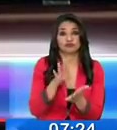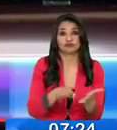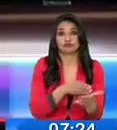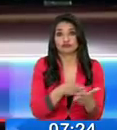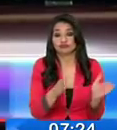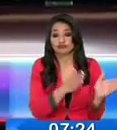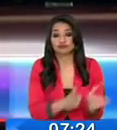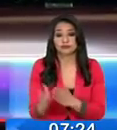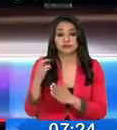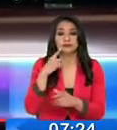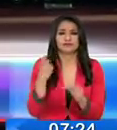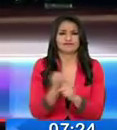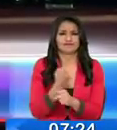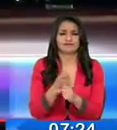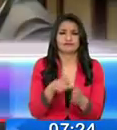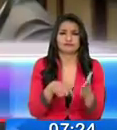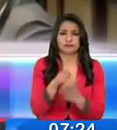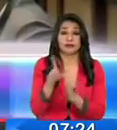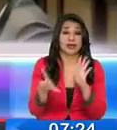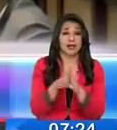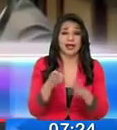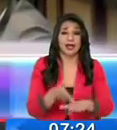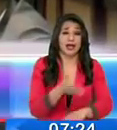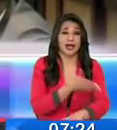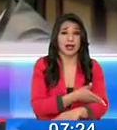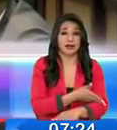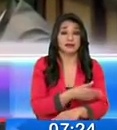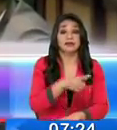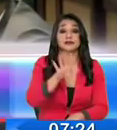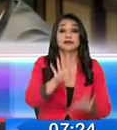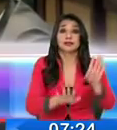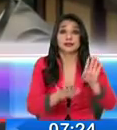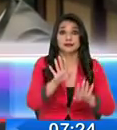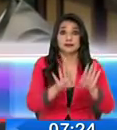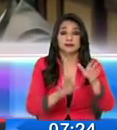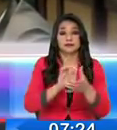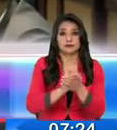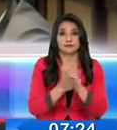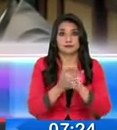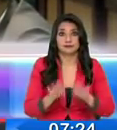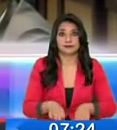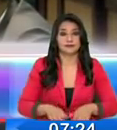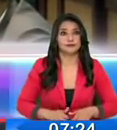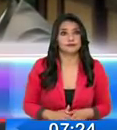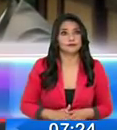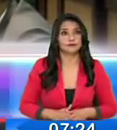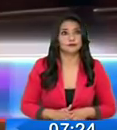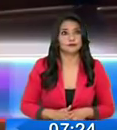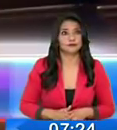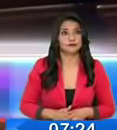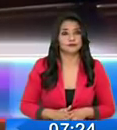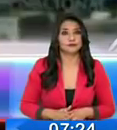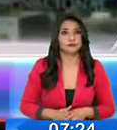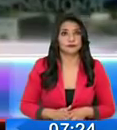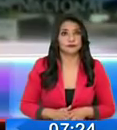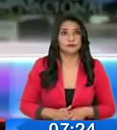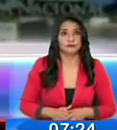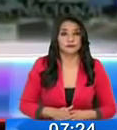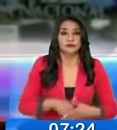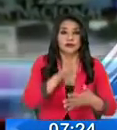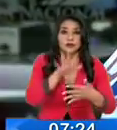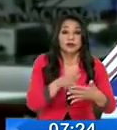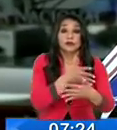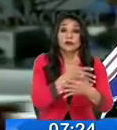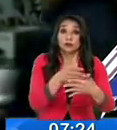y aspira a que se apruebe la ley antes de la primera quincena de noviembre. Dentro del cronograma, en